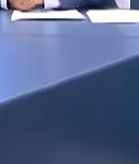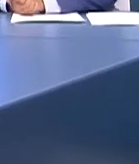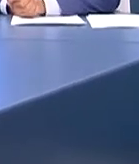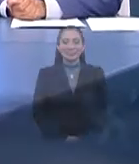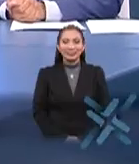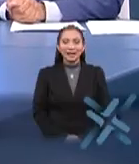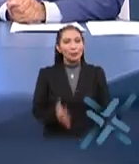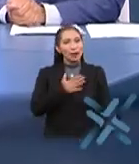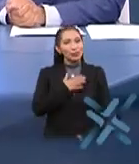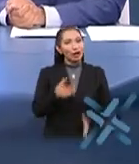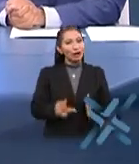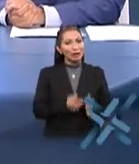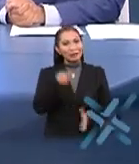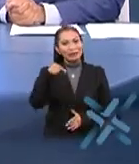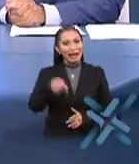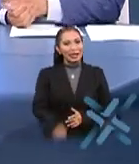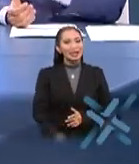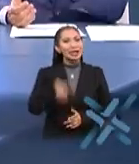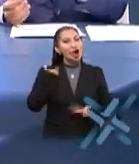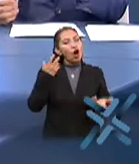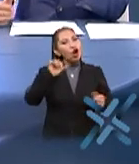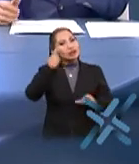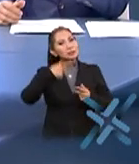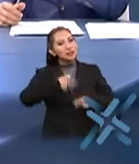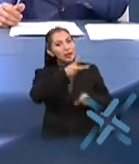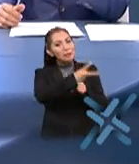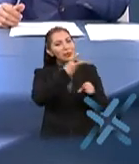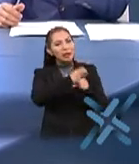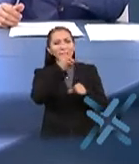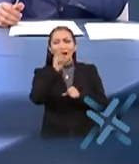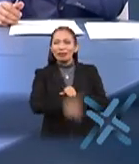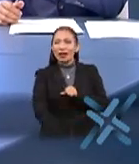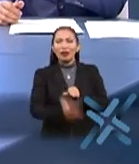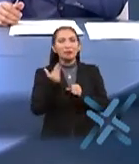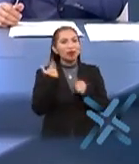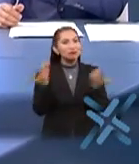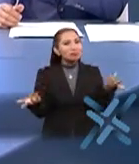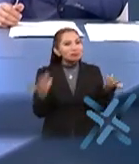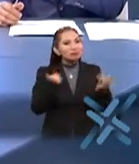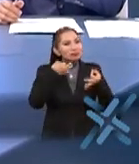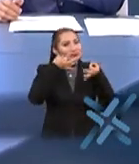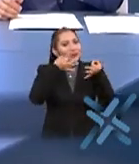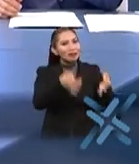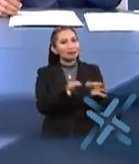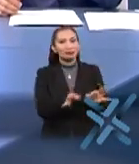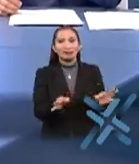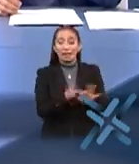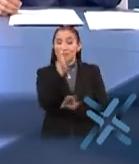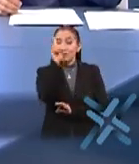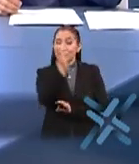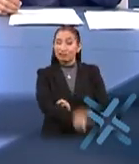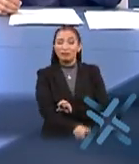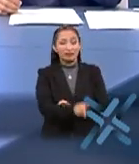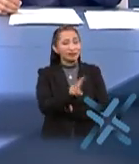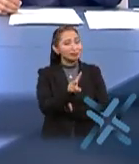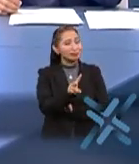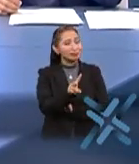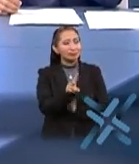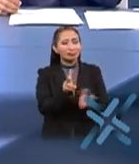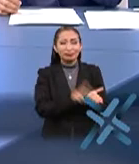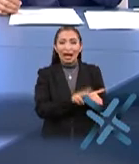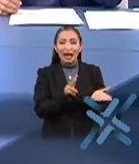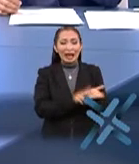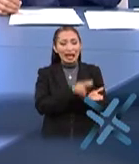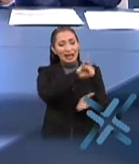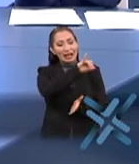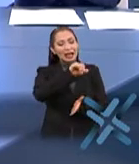Y bueno, pues ya estamos de regreso con otro invitado que realmente ha sido todo un fenómeno, porque vale la pena decir que